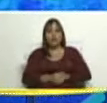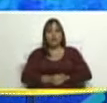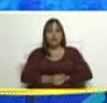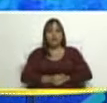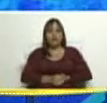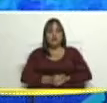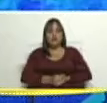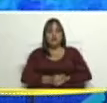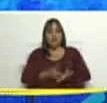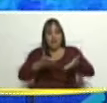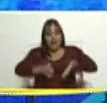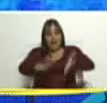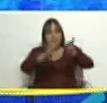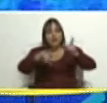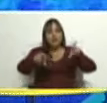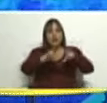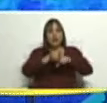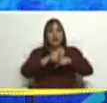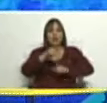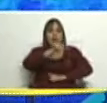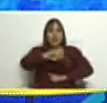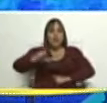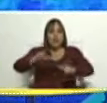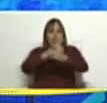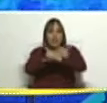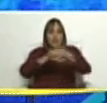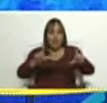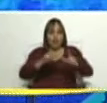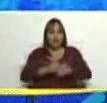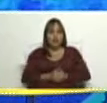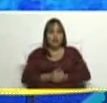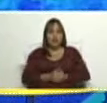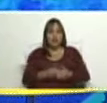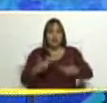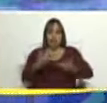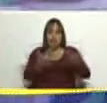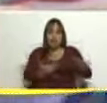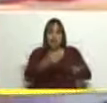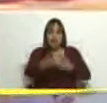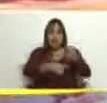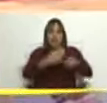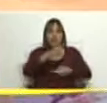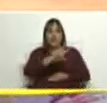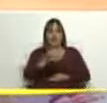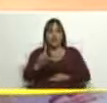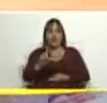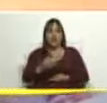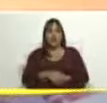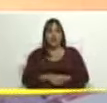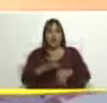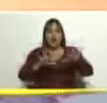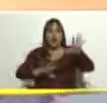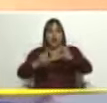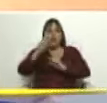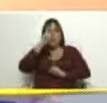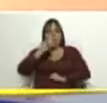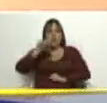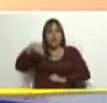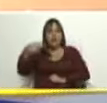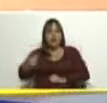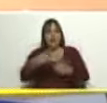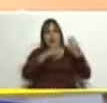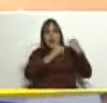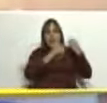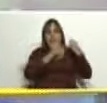es el camino de los libertadores, de las libertadoras que él trajo al siglo XXI. 11 años después, la esperanza está